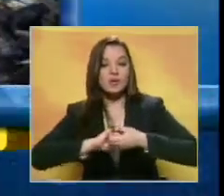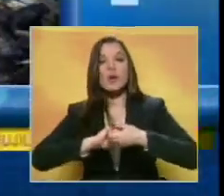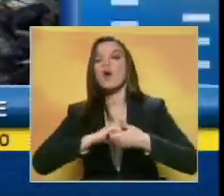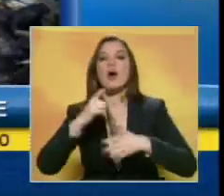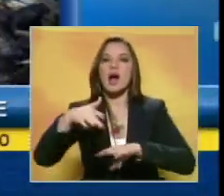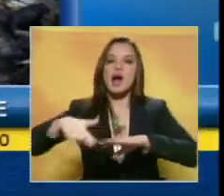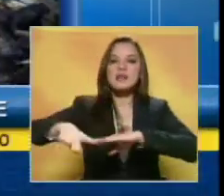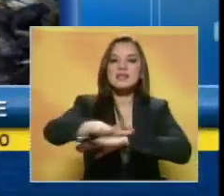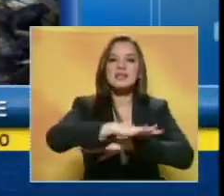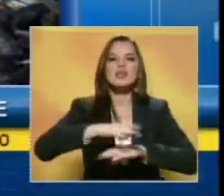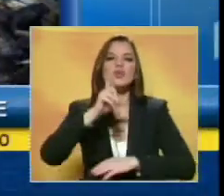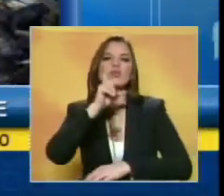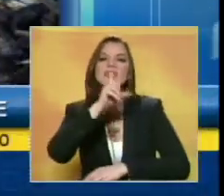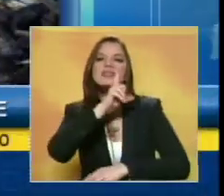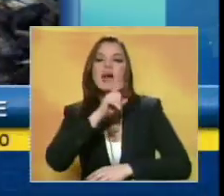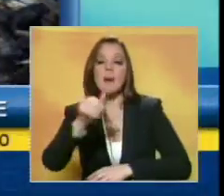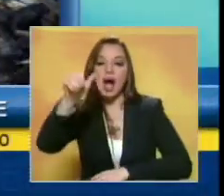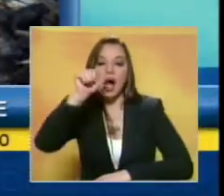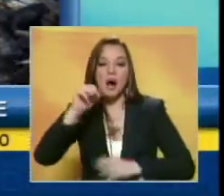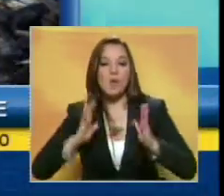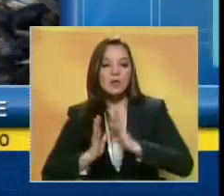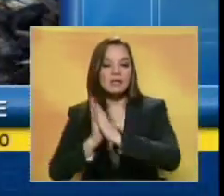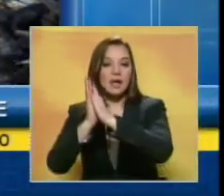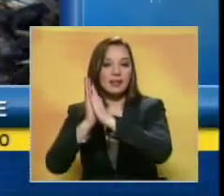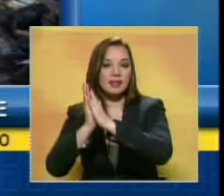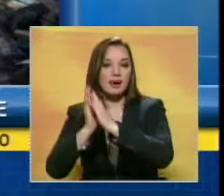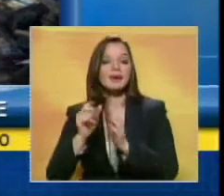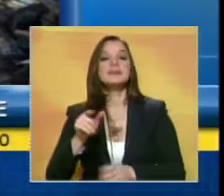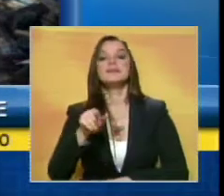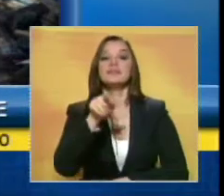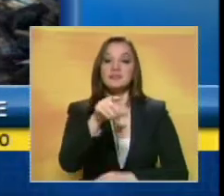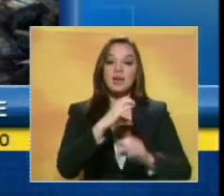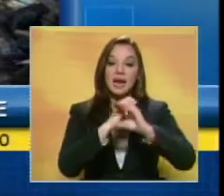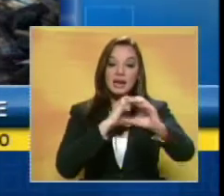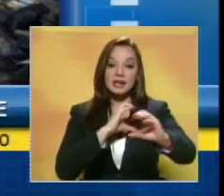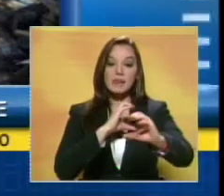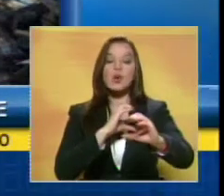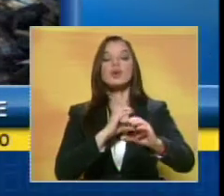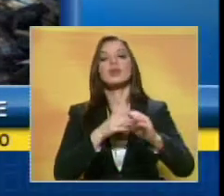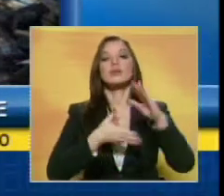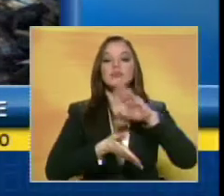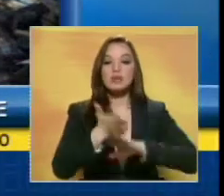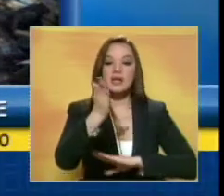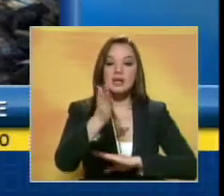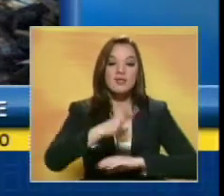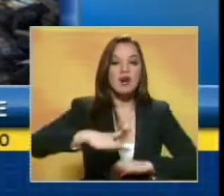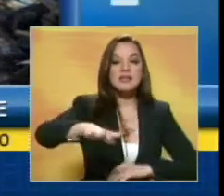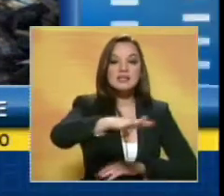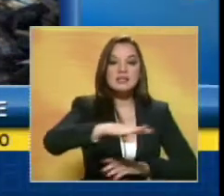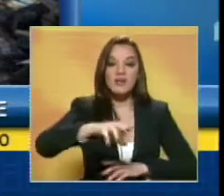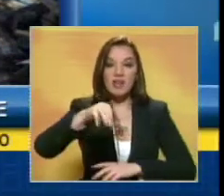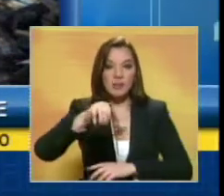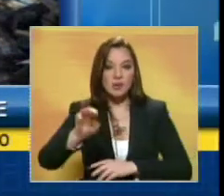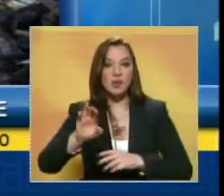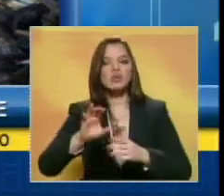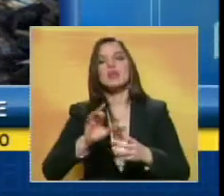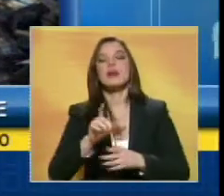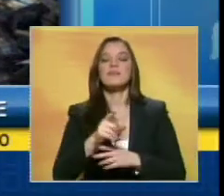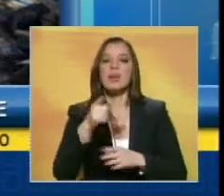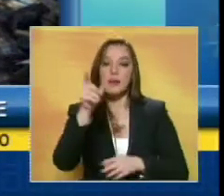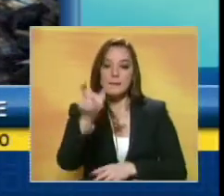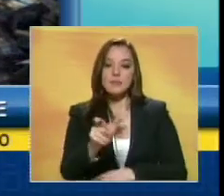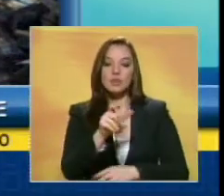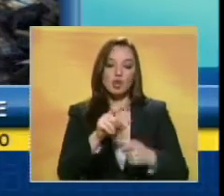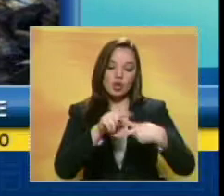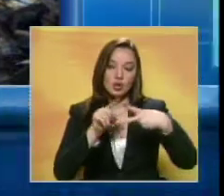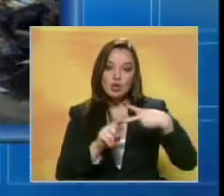en el sector Aguasanta, municipio Miranda, en la zona baja de la entidad. El transporte público cubría la ruta Sabana de Mendoza-Valera. Entre los fallecidos se